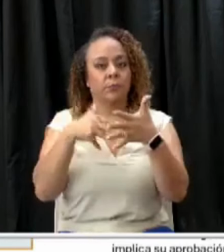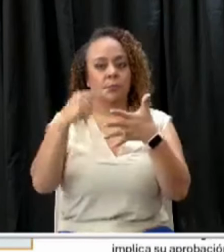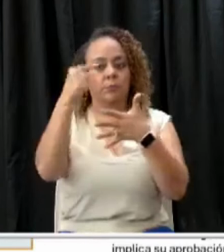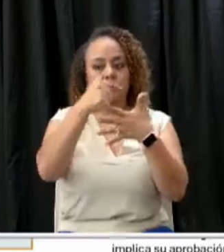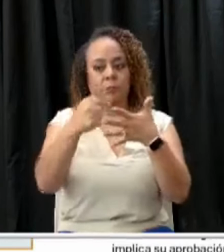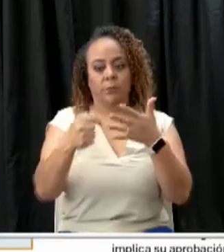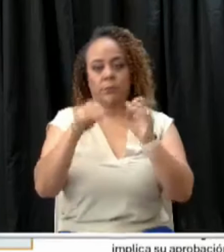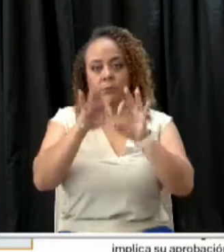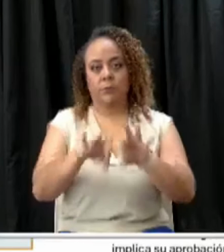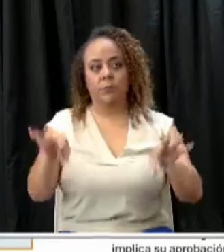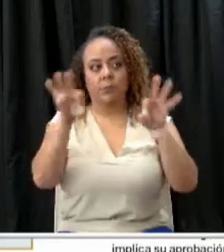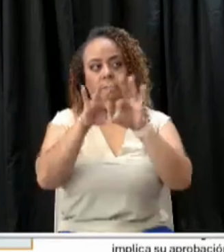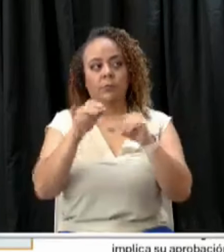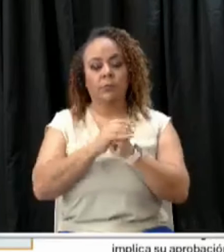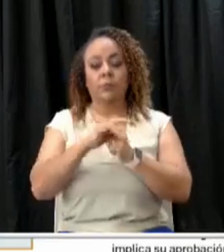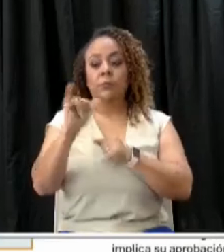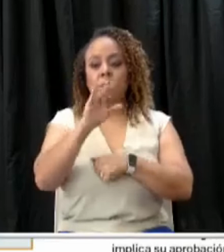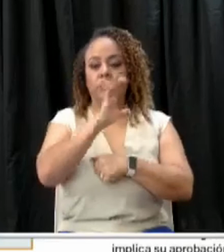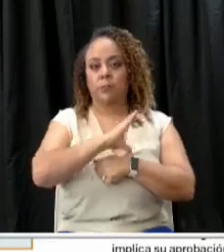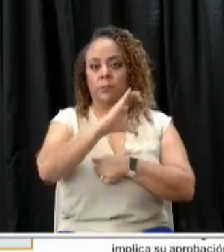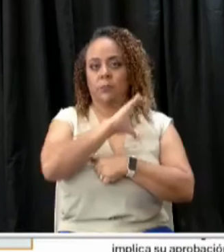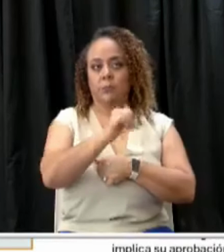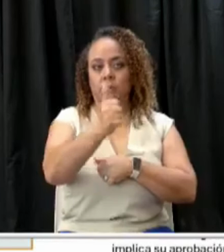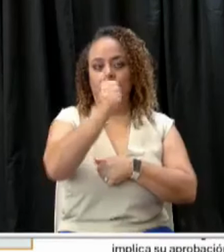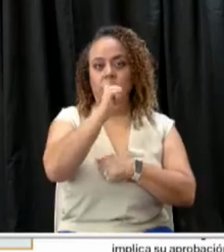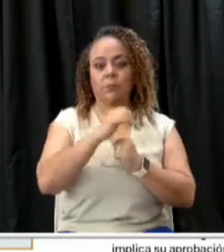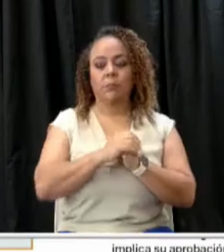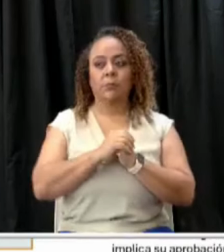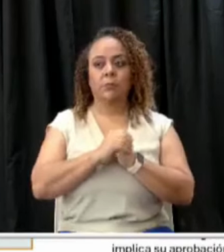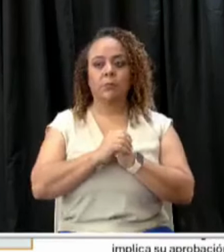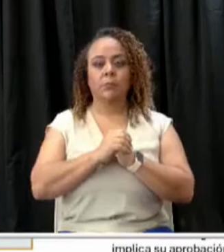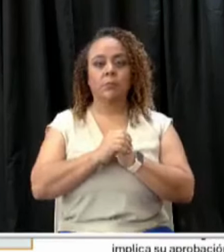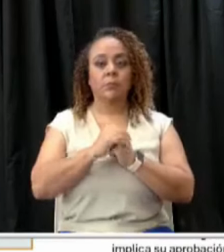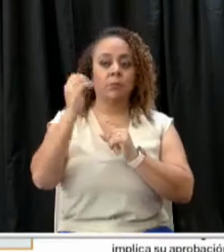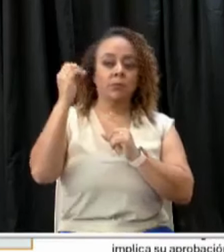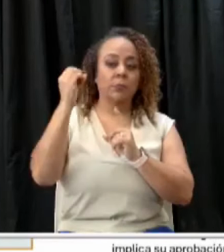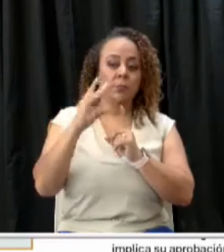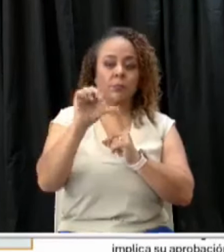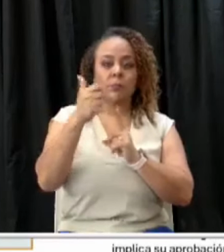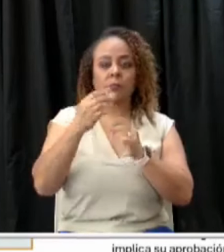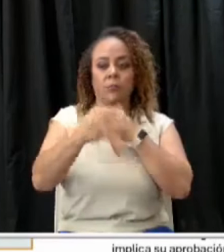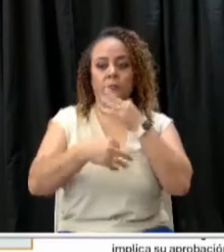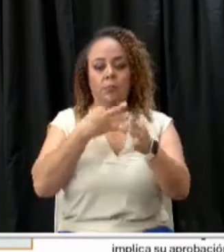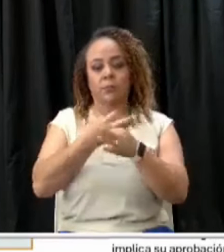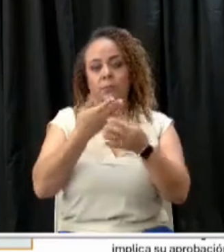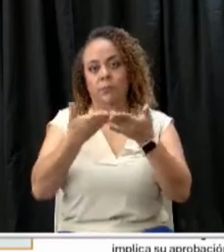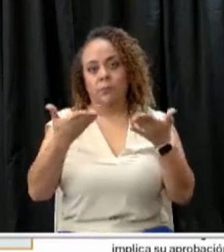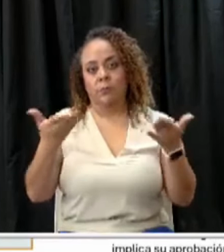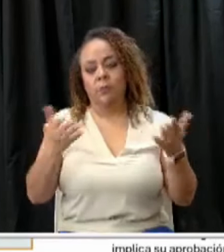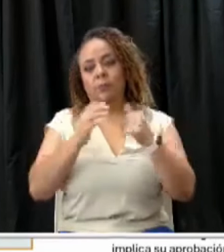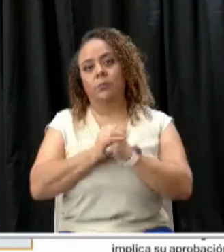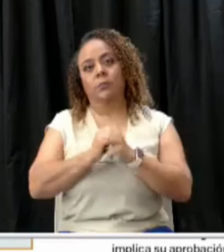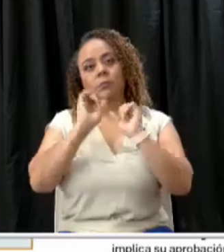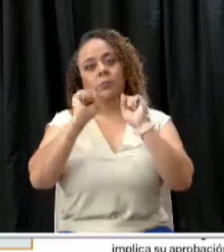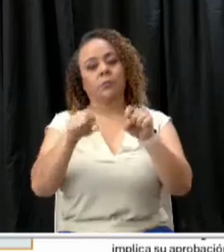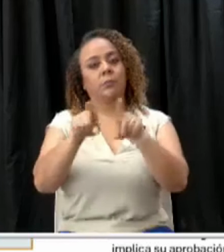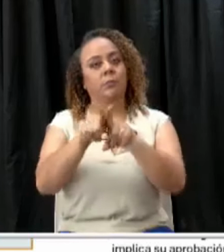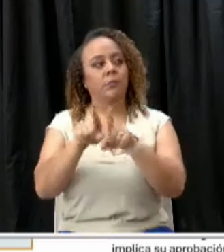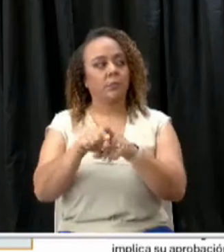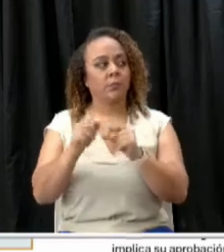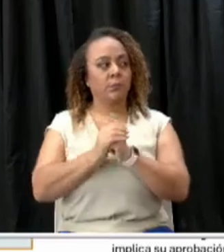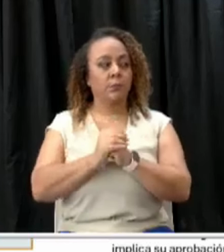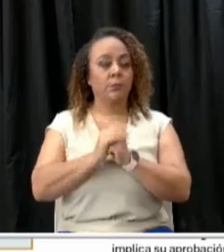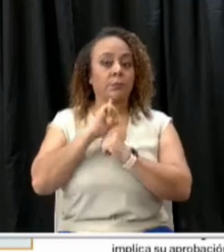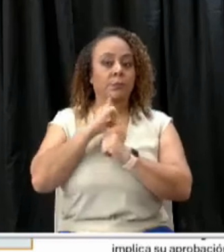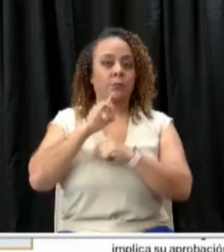factores importantes como es la calidad del agua, la exposición a otro tipo de factores que puedan estar también